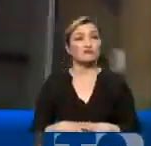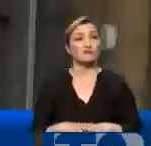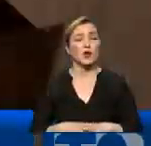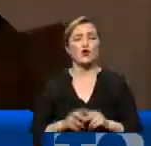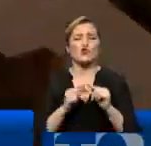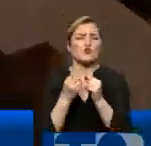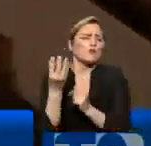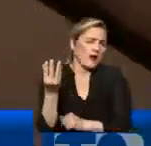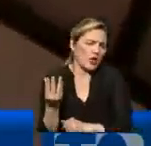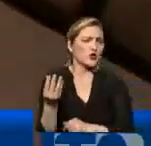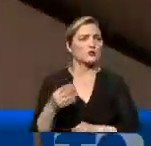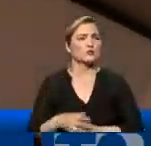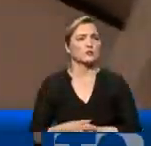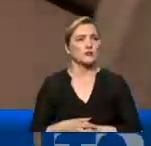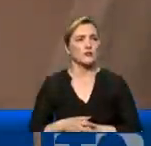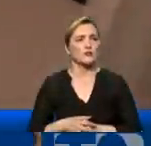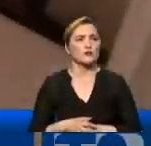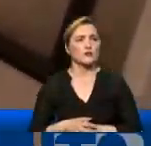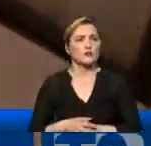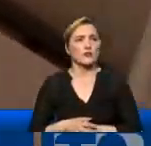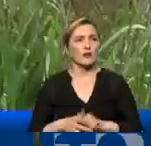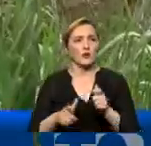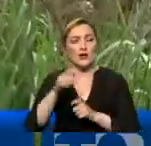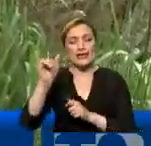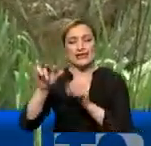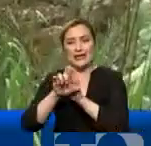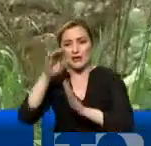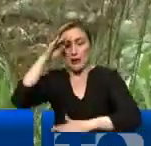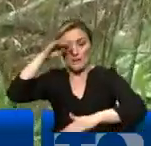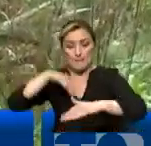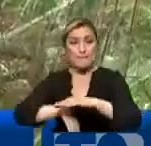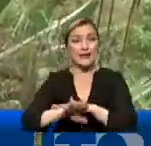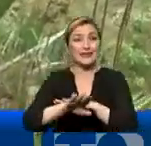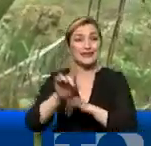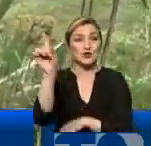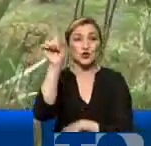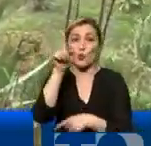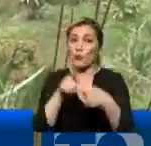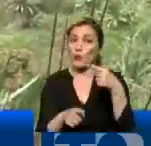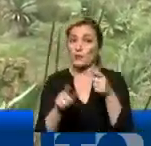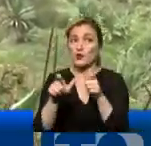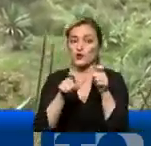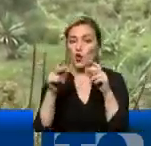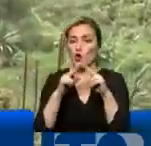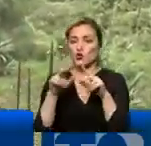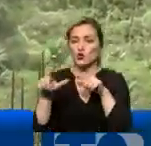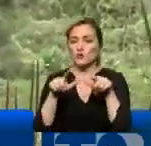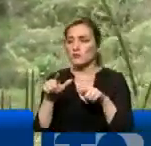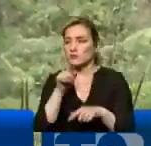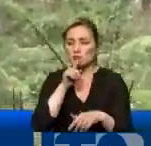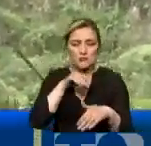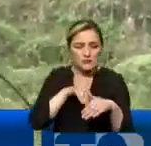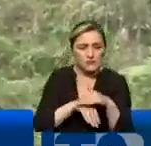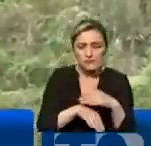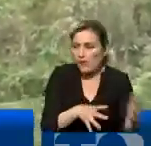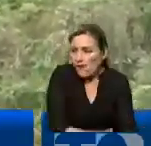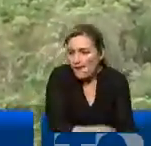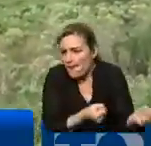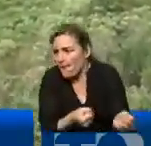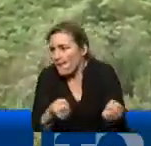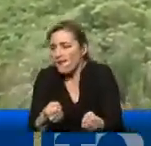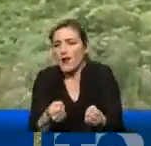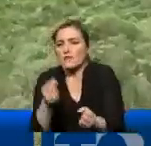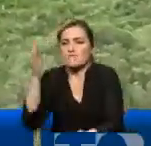menor número impidiendo que los mineros ilegales vuelvan aunque personas que conocen el sector intenten sacar material